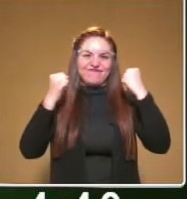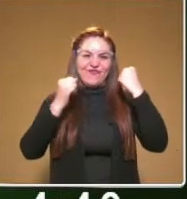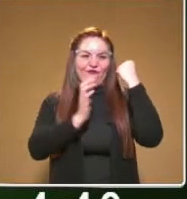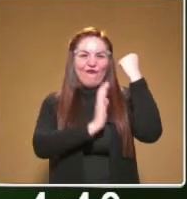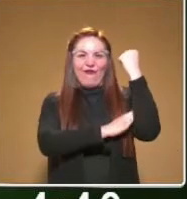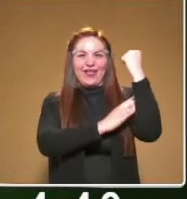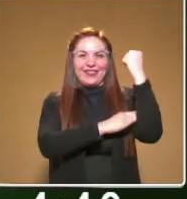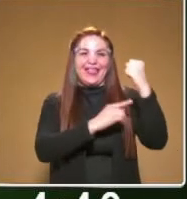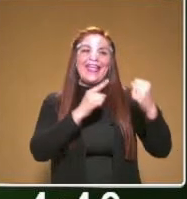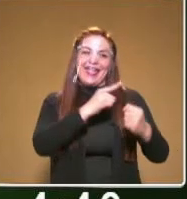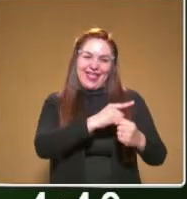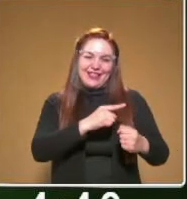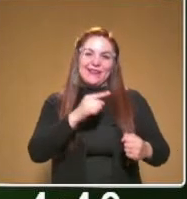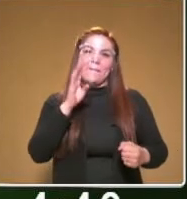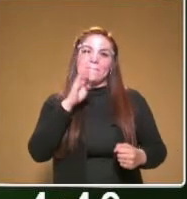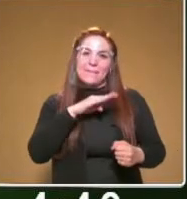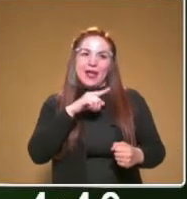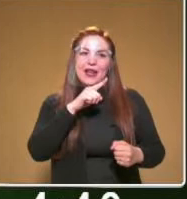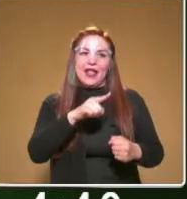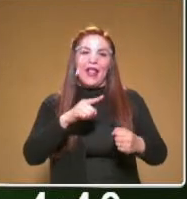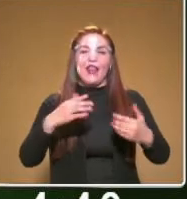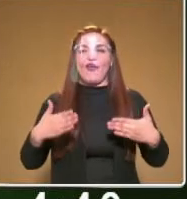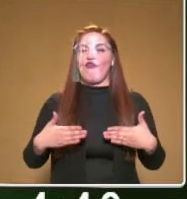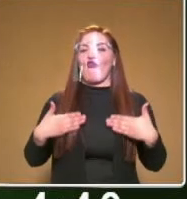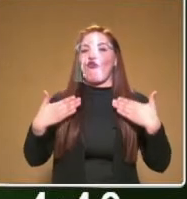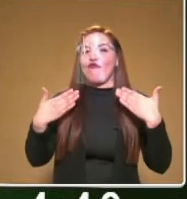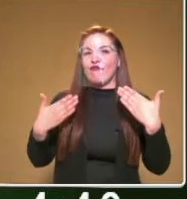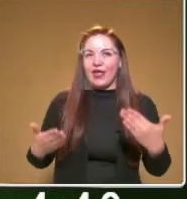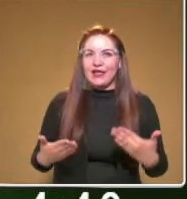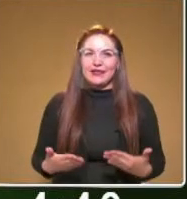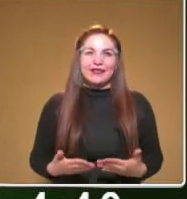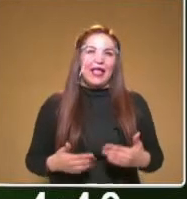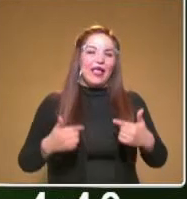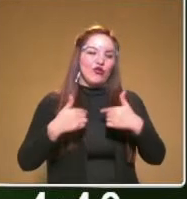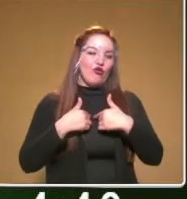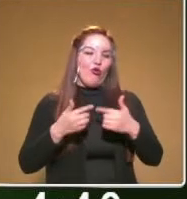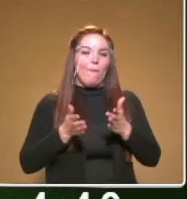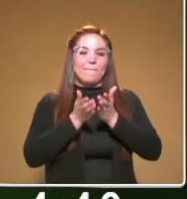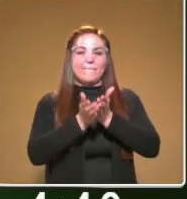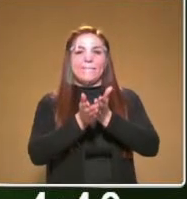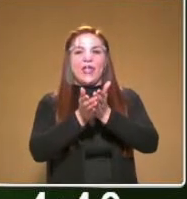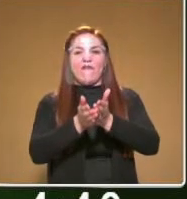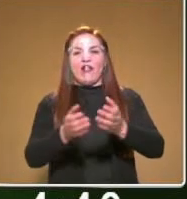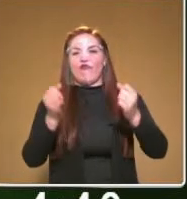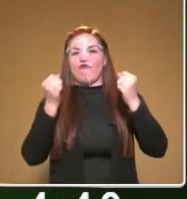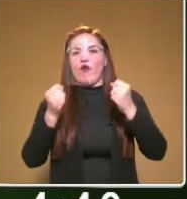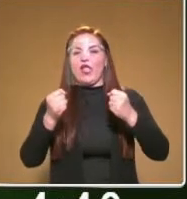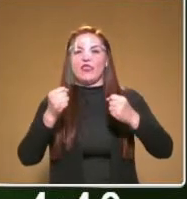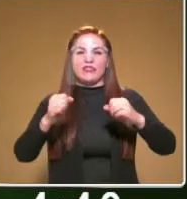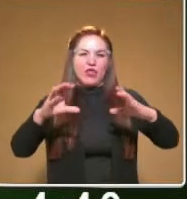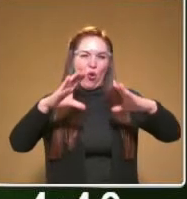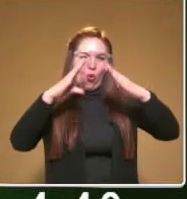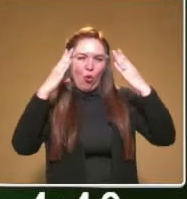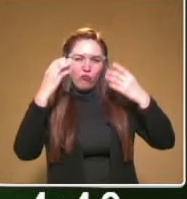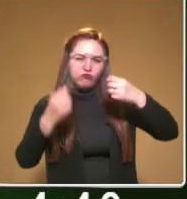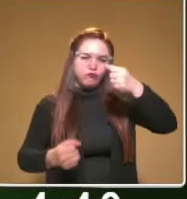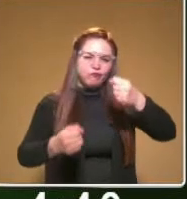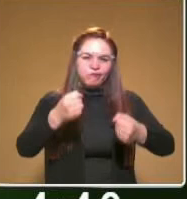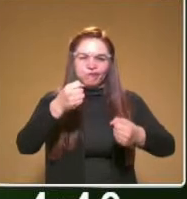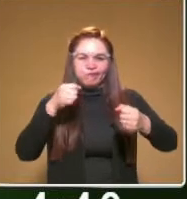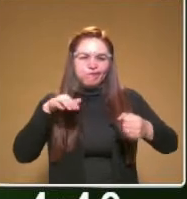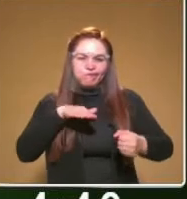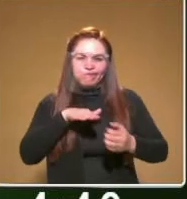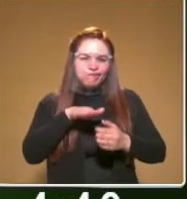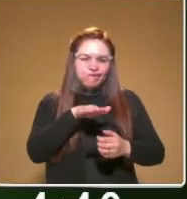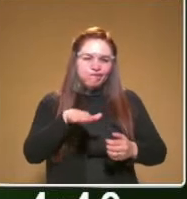su exceso de confianza, uh-huh. creer que nada podía hundirlo o creer que la velocidad no le afectaría y pues en este